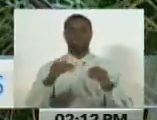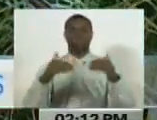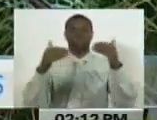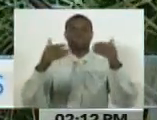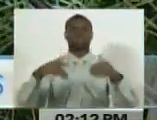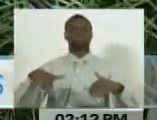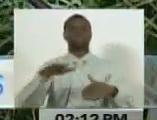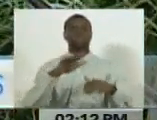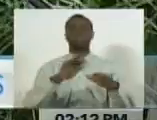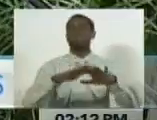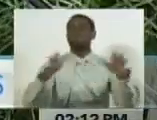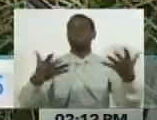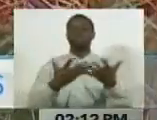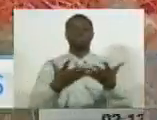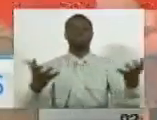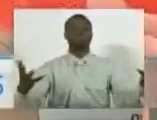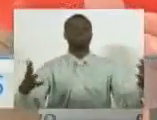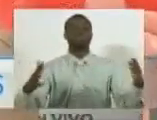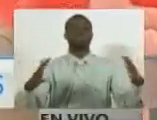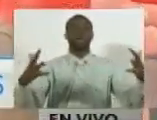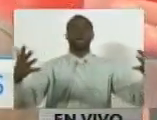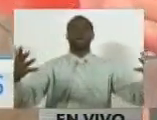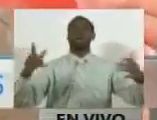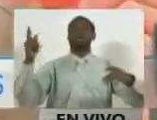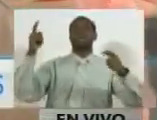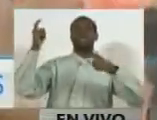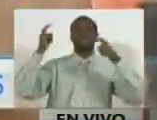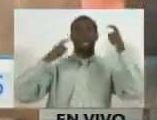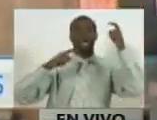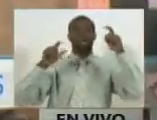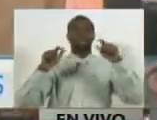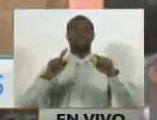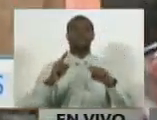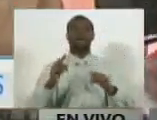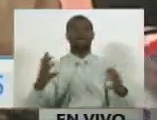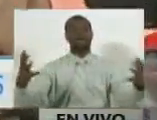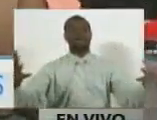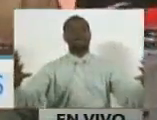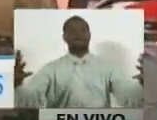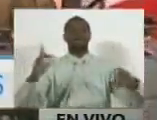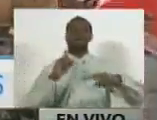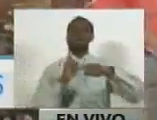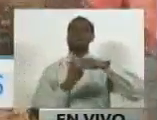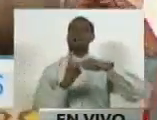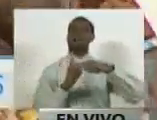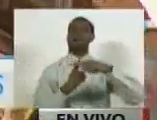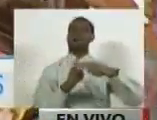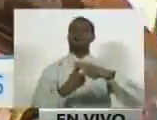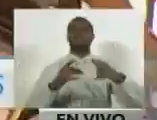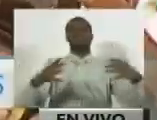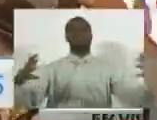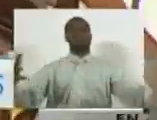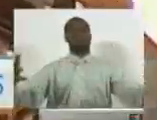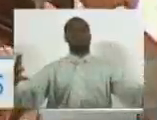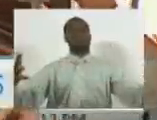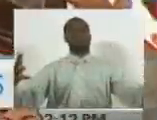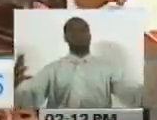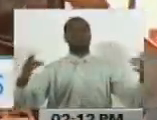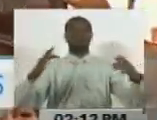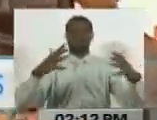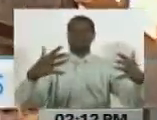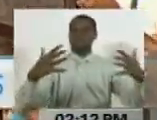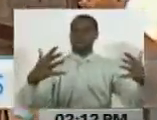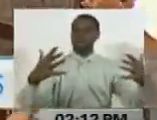Chávez, mira. Con sus manos así, aquí está Chávez, siempre en positivo. Chávez siempre en positivo. Y el amor de